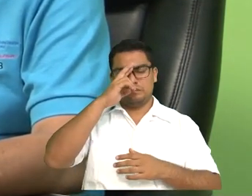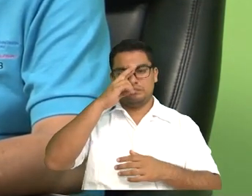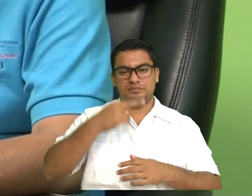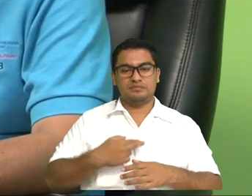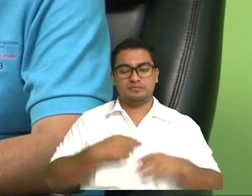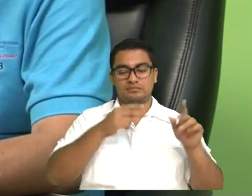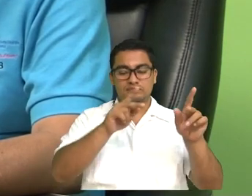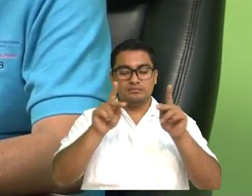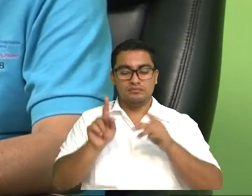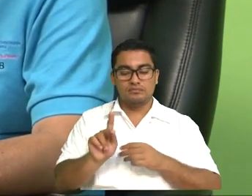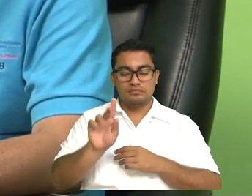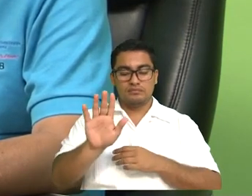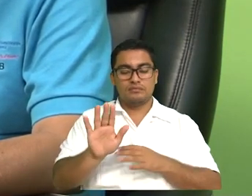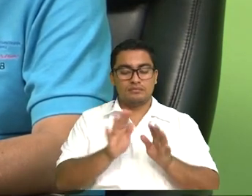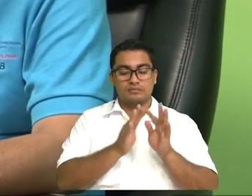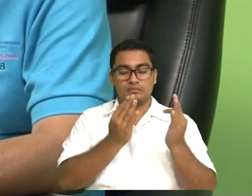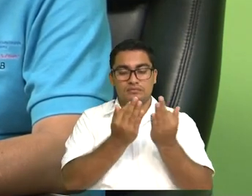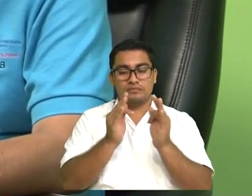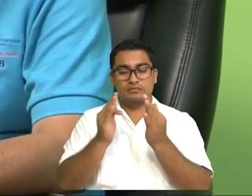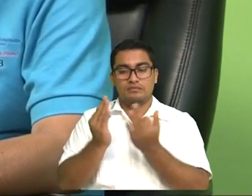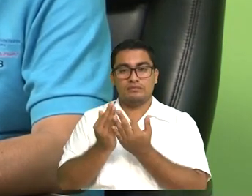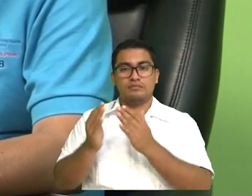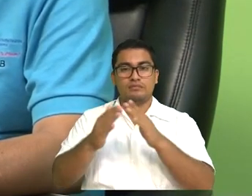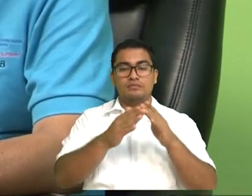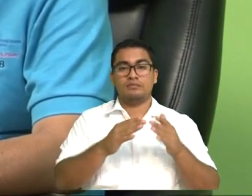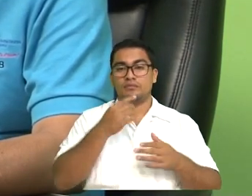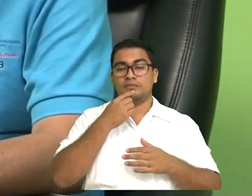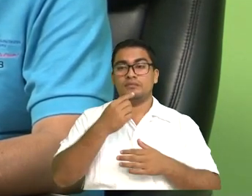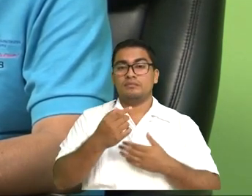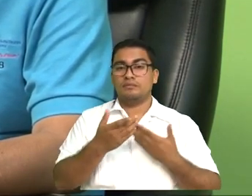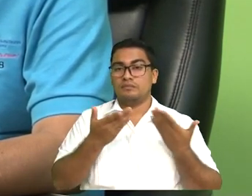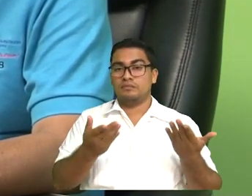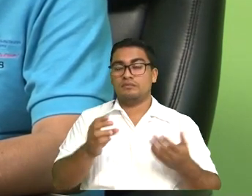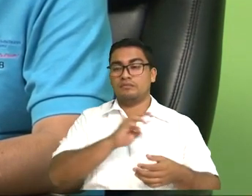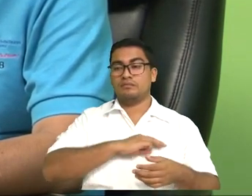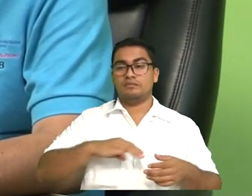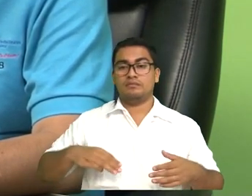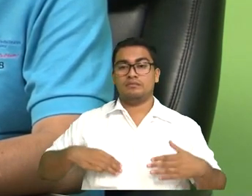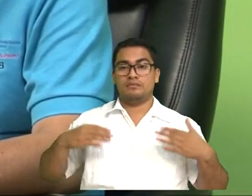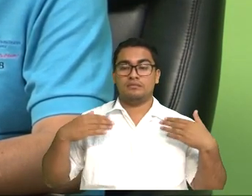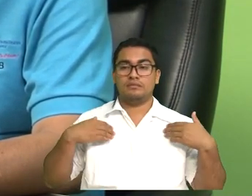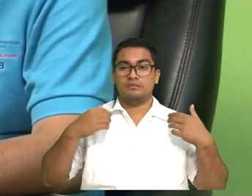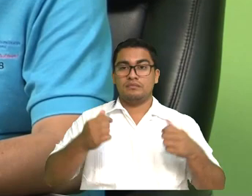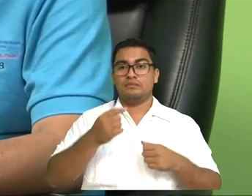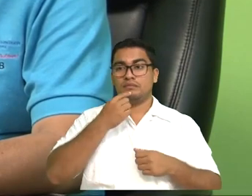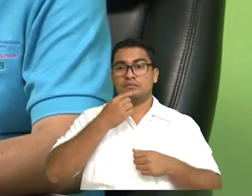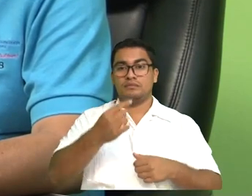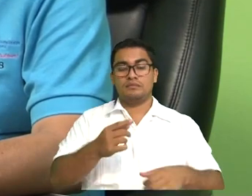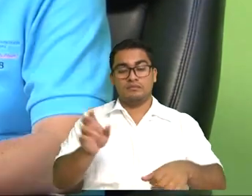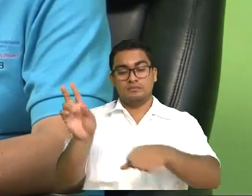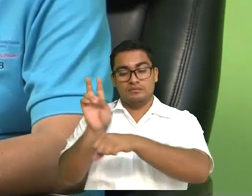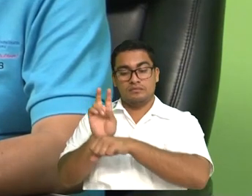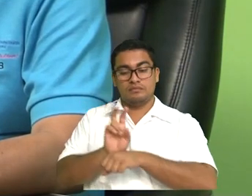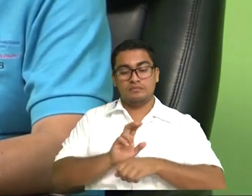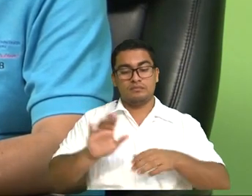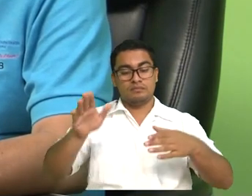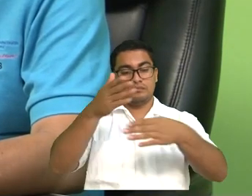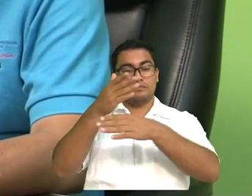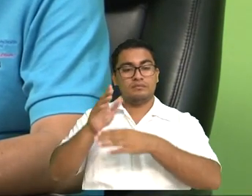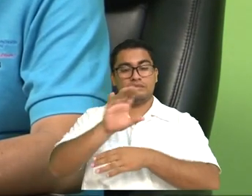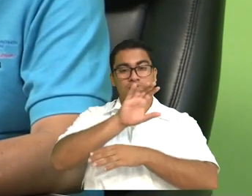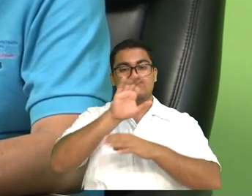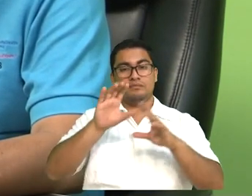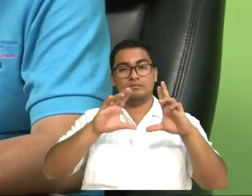personal, familiar y comunitaria que el Ministerio de Salud orienta y monitorea en todo el